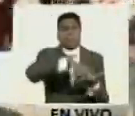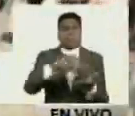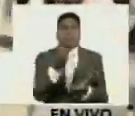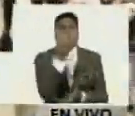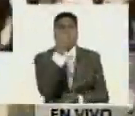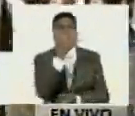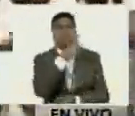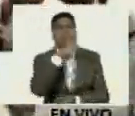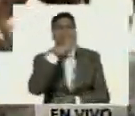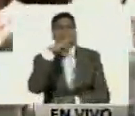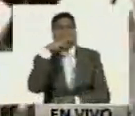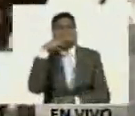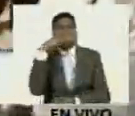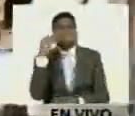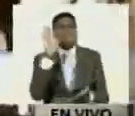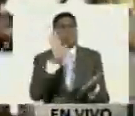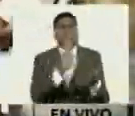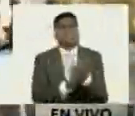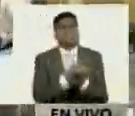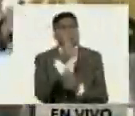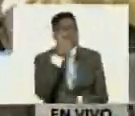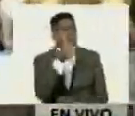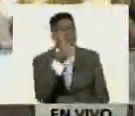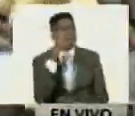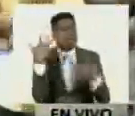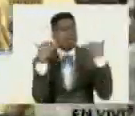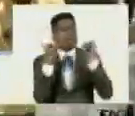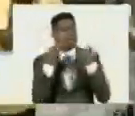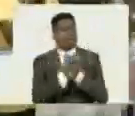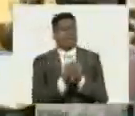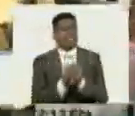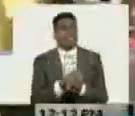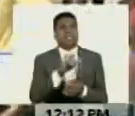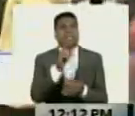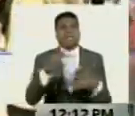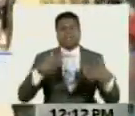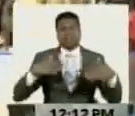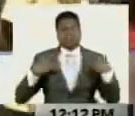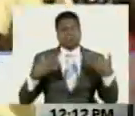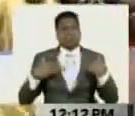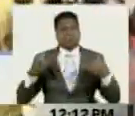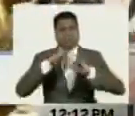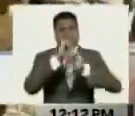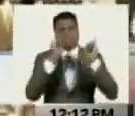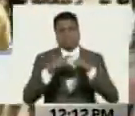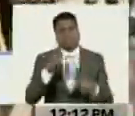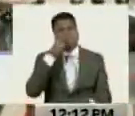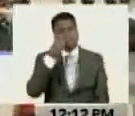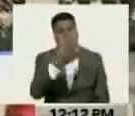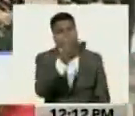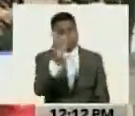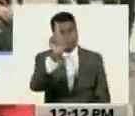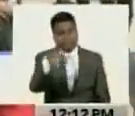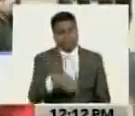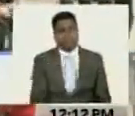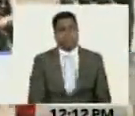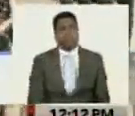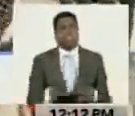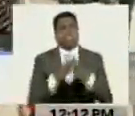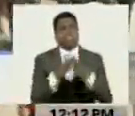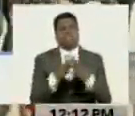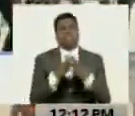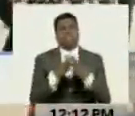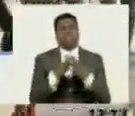¿Cómo está mi viceministra Gladys Requena? De la Suprema Felicidad Social del Pueblo. Vamos a tener feria gastronómica en las